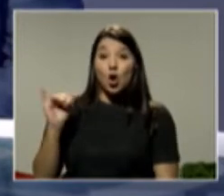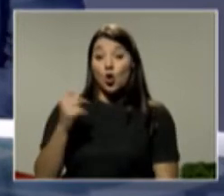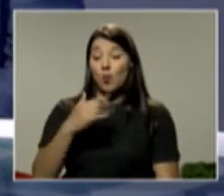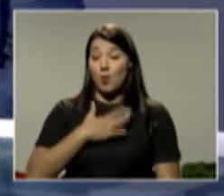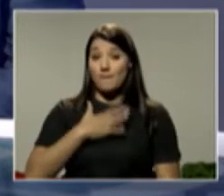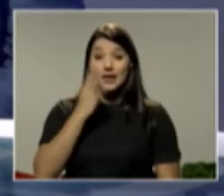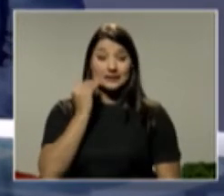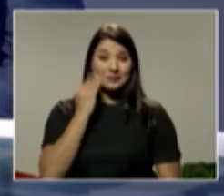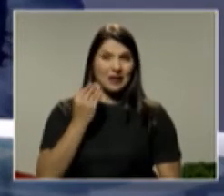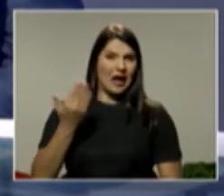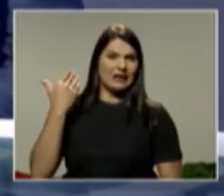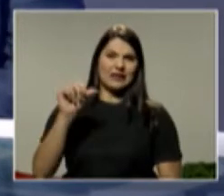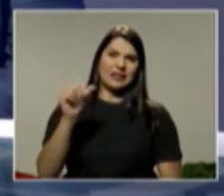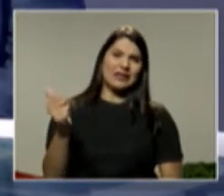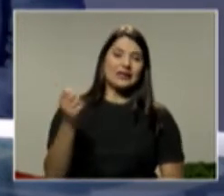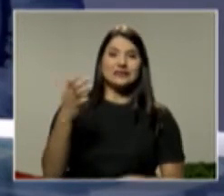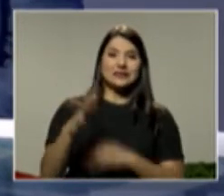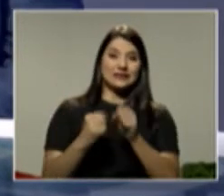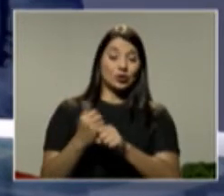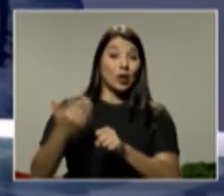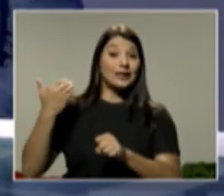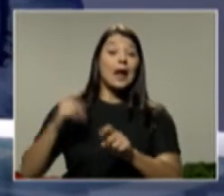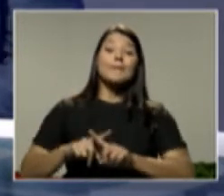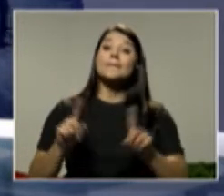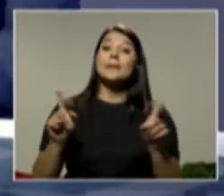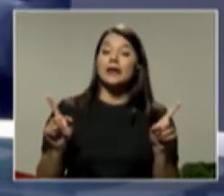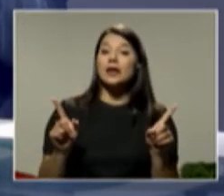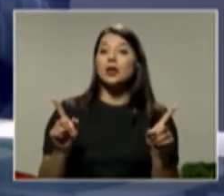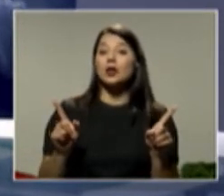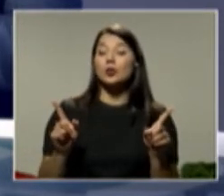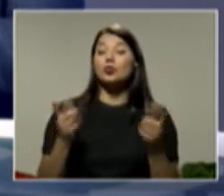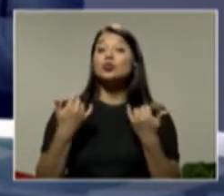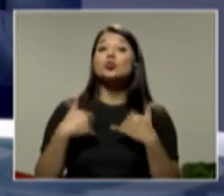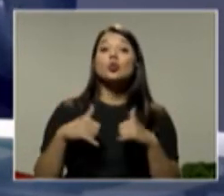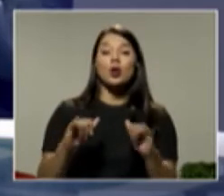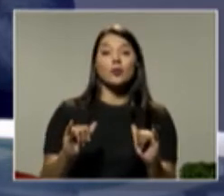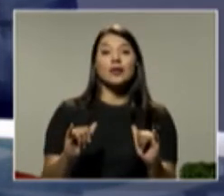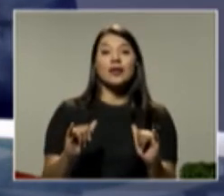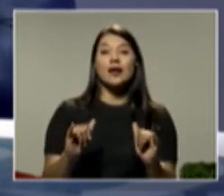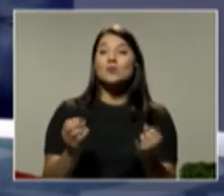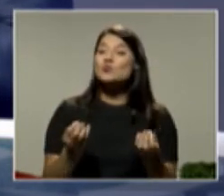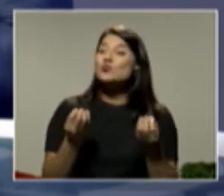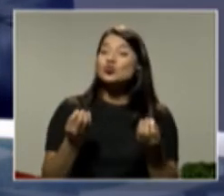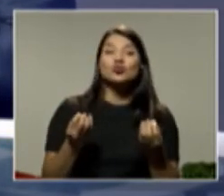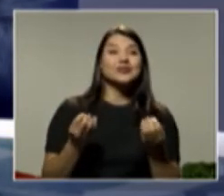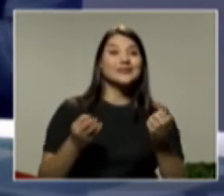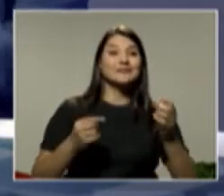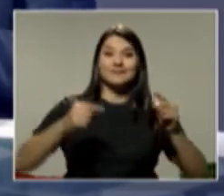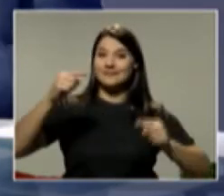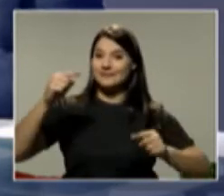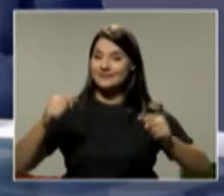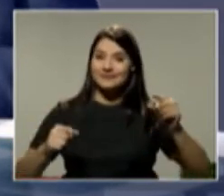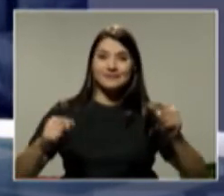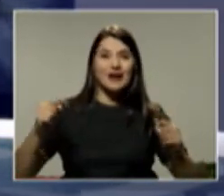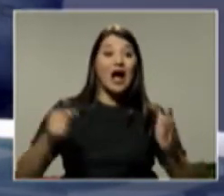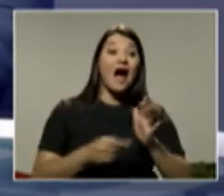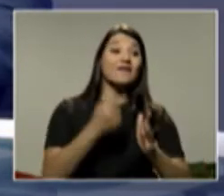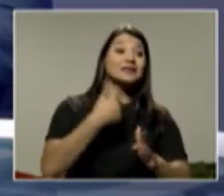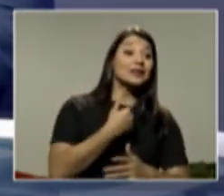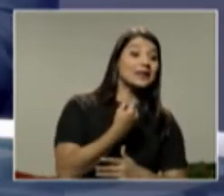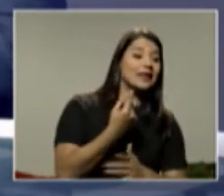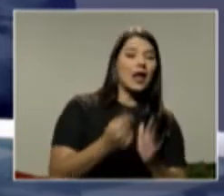atletas de hace 10 o 15 años. Sin embargo, hay mucha inestabilidad. A veces tenemos recursos, a